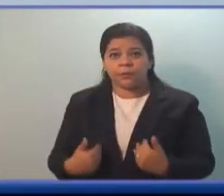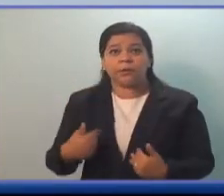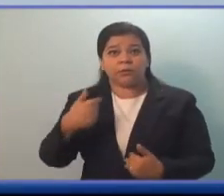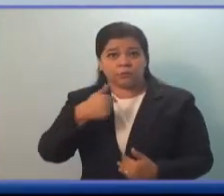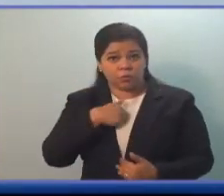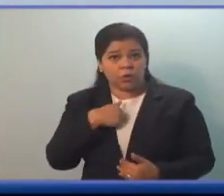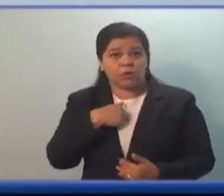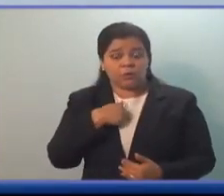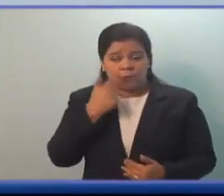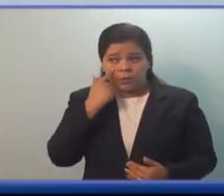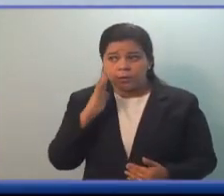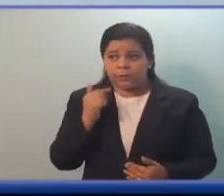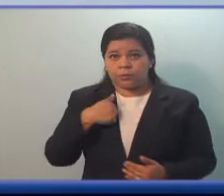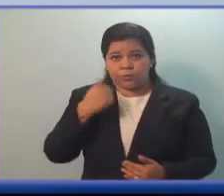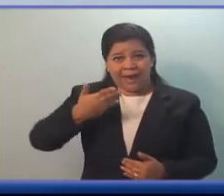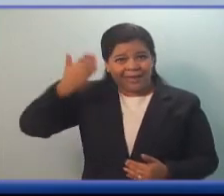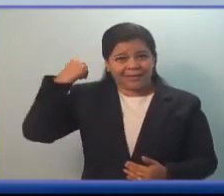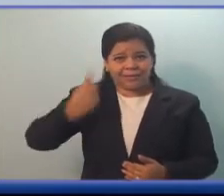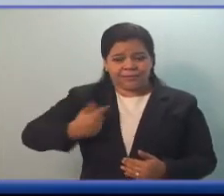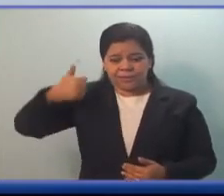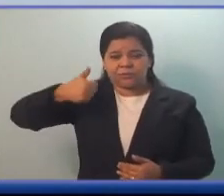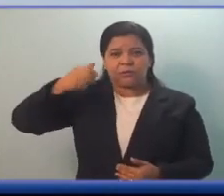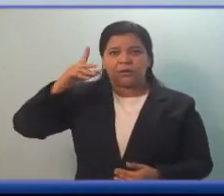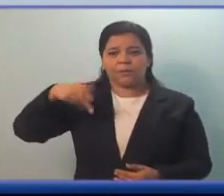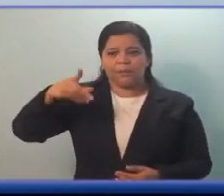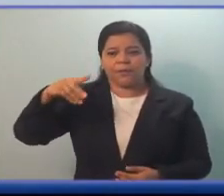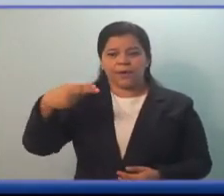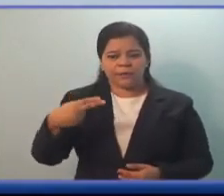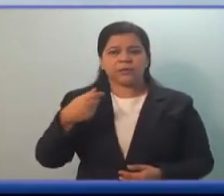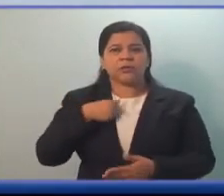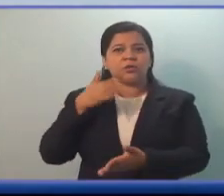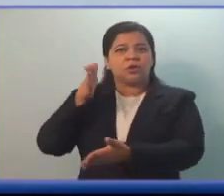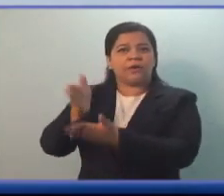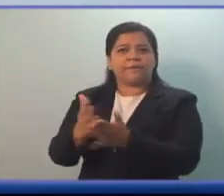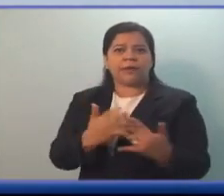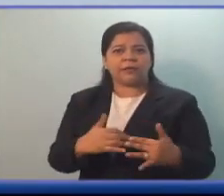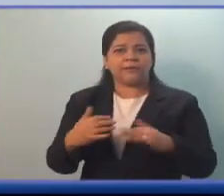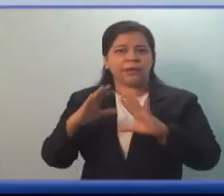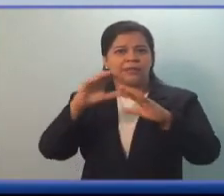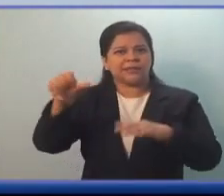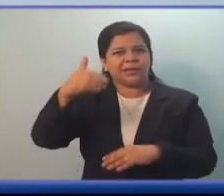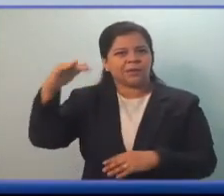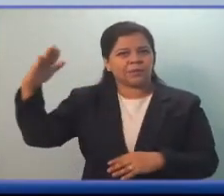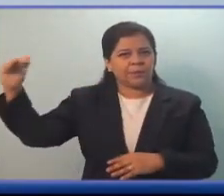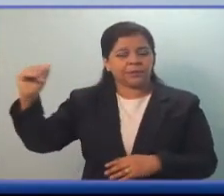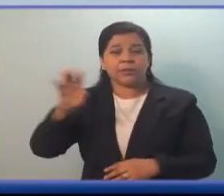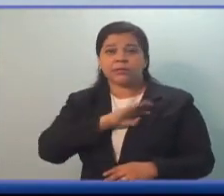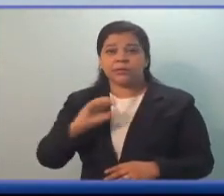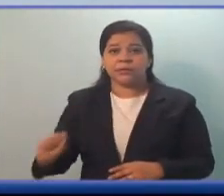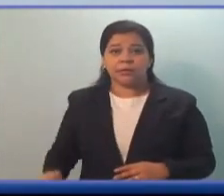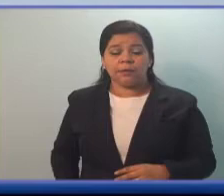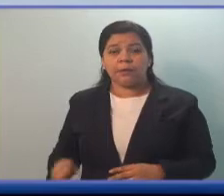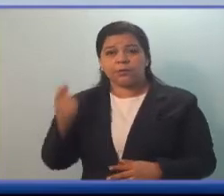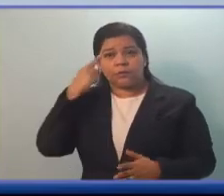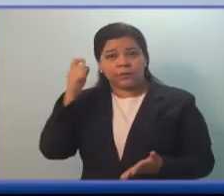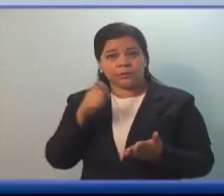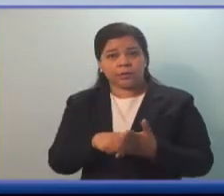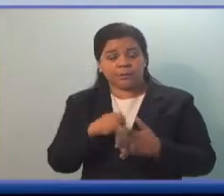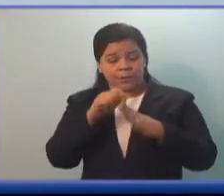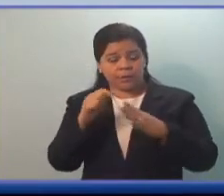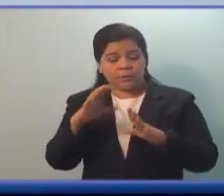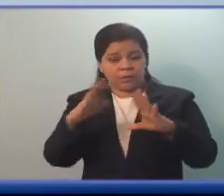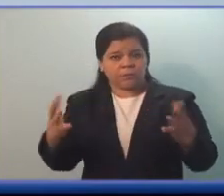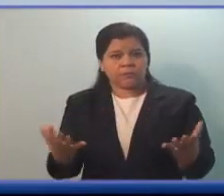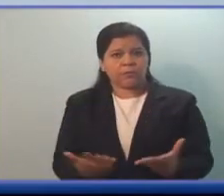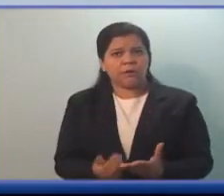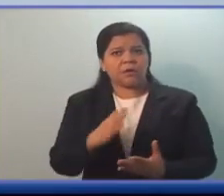por ejemplo, como procurador en algunos eventos internacionales, incluso cuando El Salvador se sometió al examen periódico universal, y